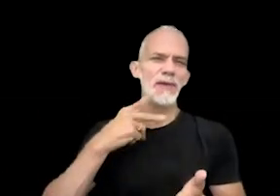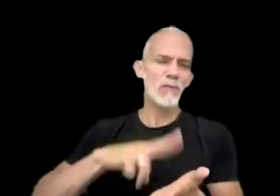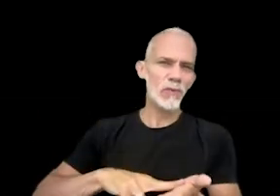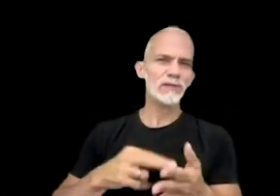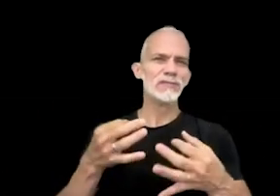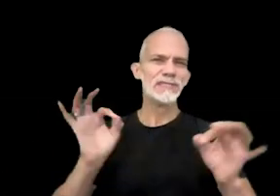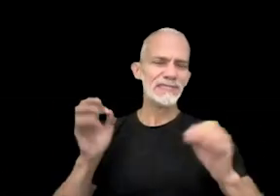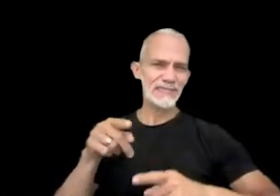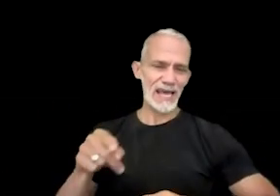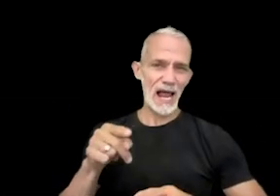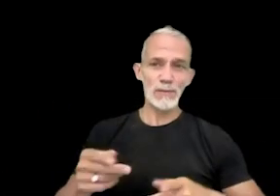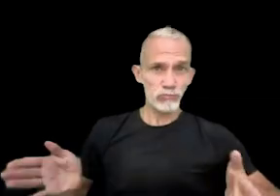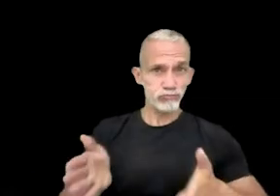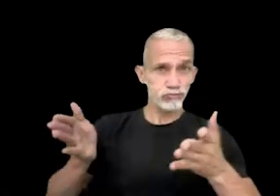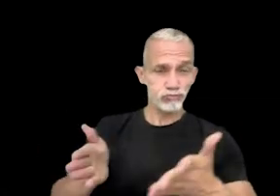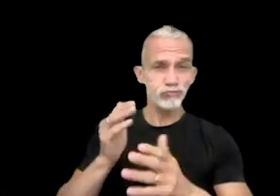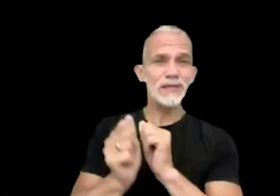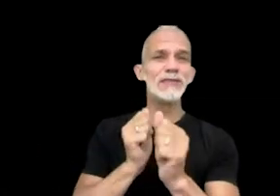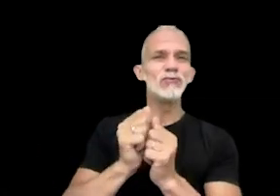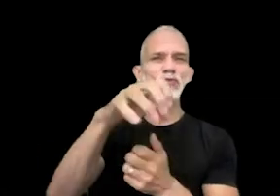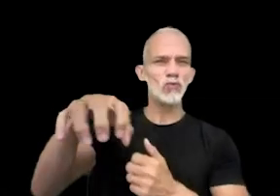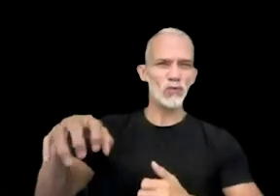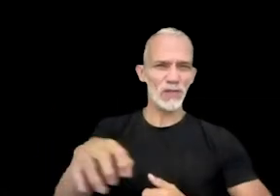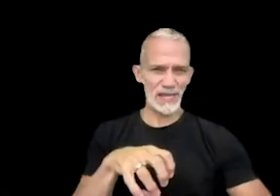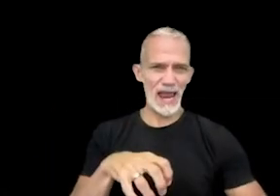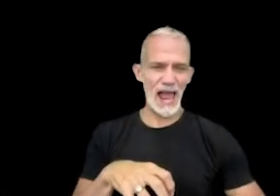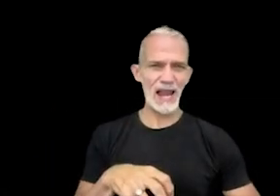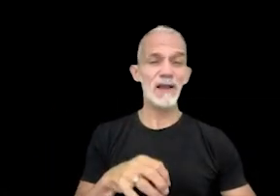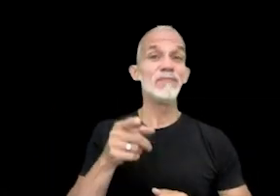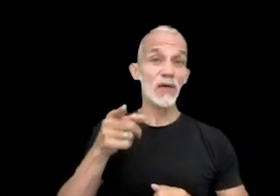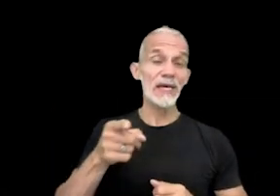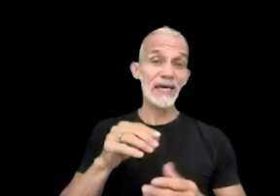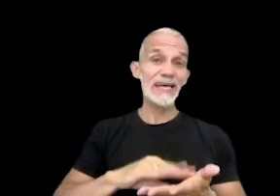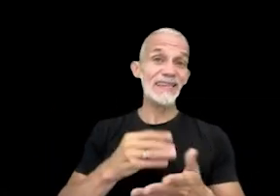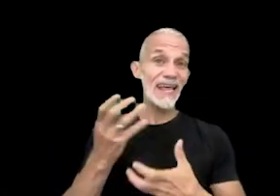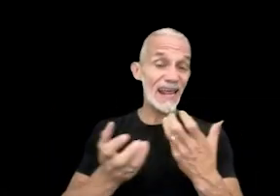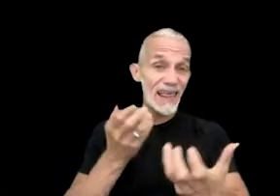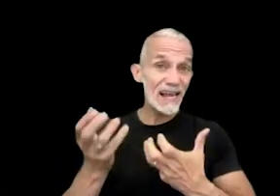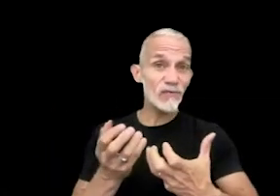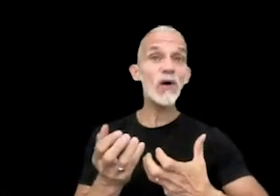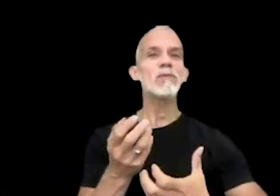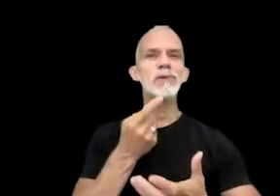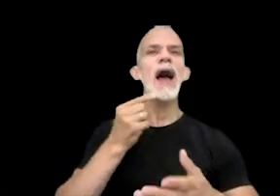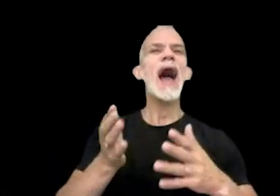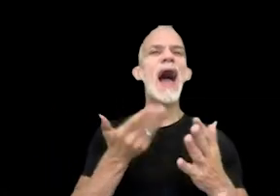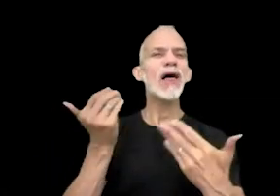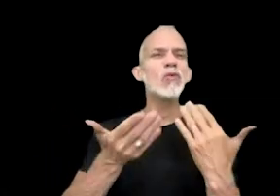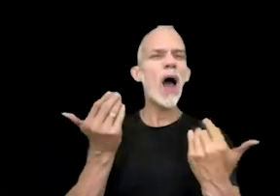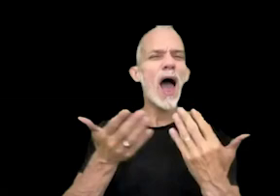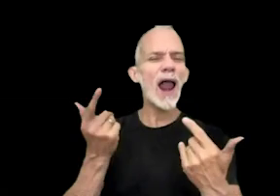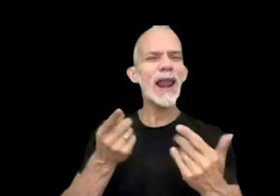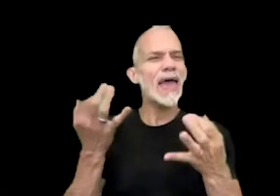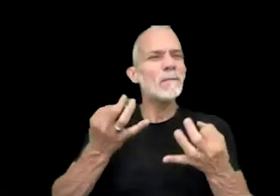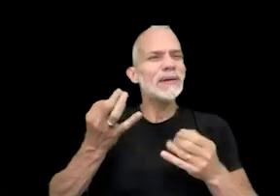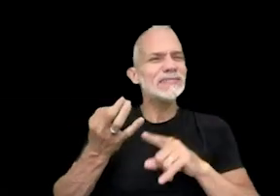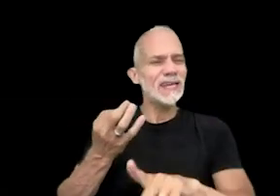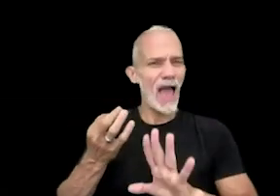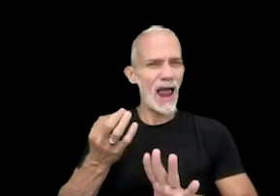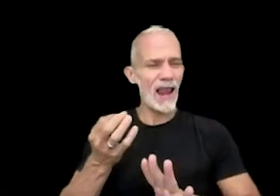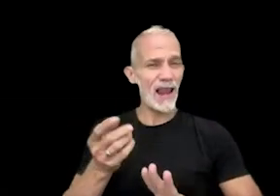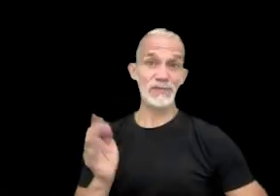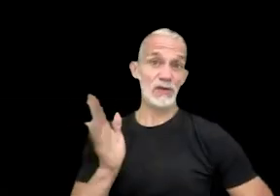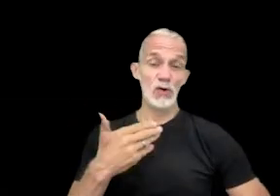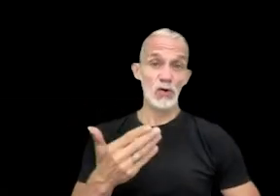el régimen de promoción industrial, es un área especial aduanera, lo cual implica que